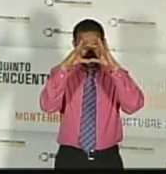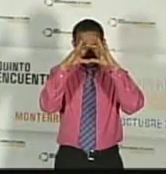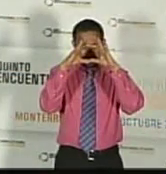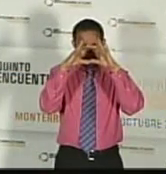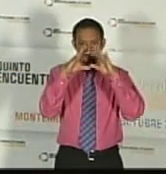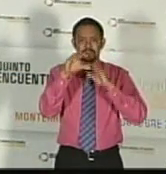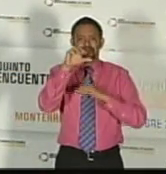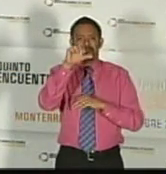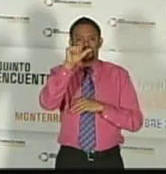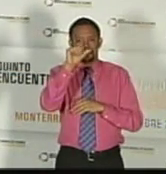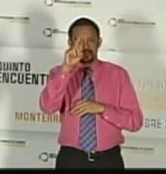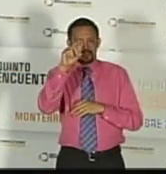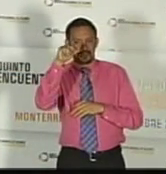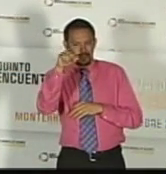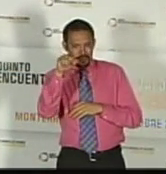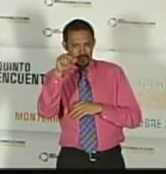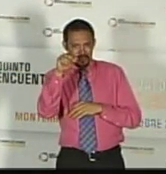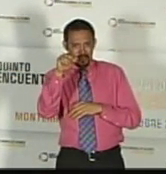ADN planetario.